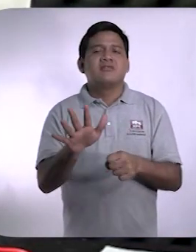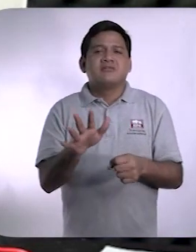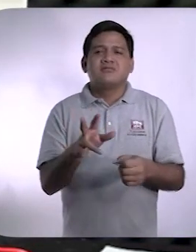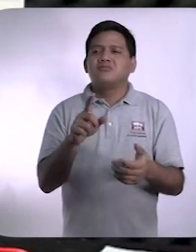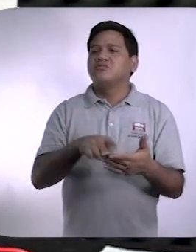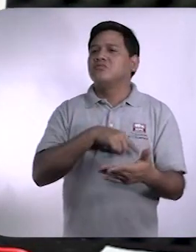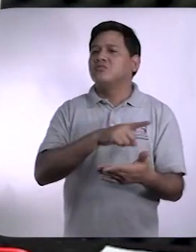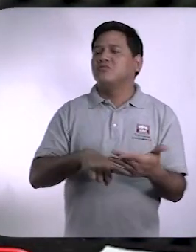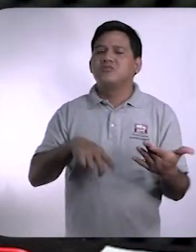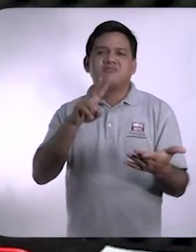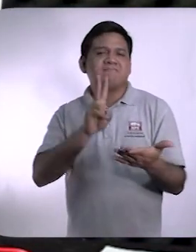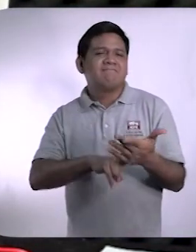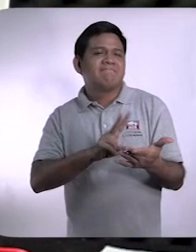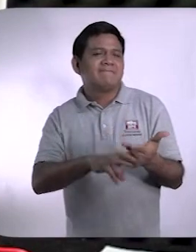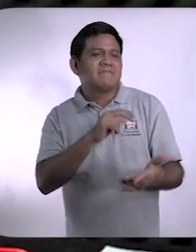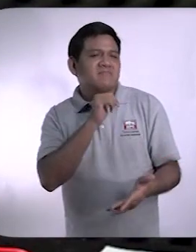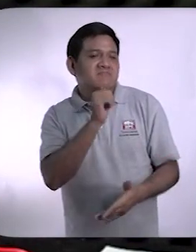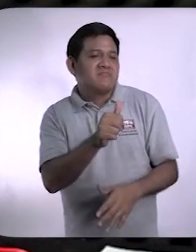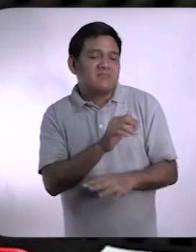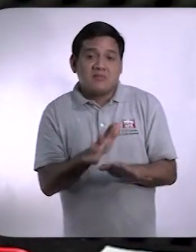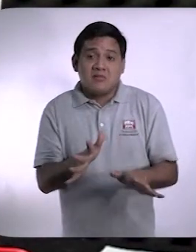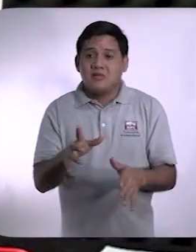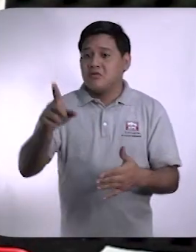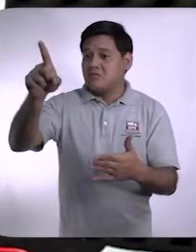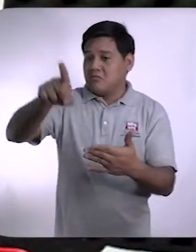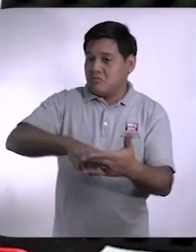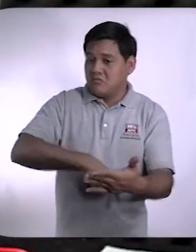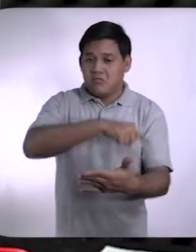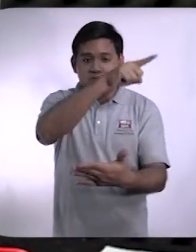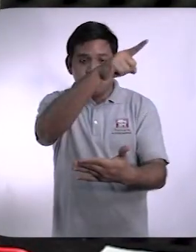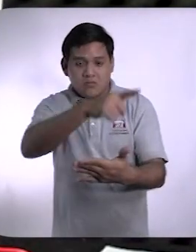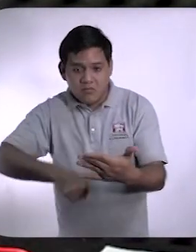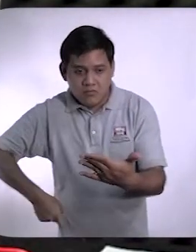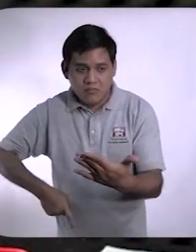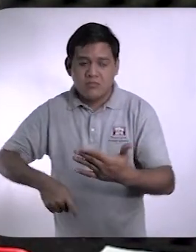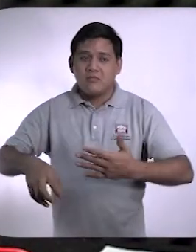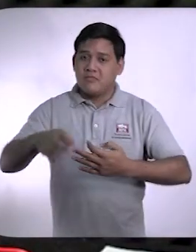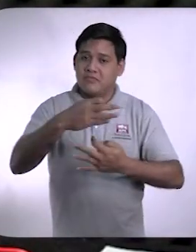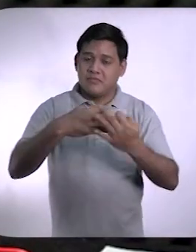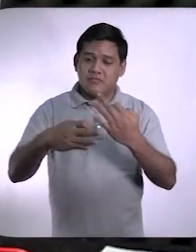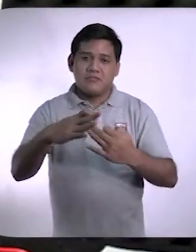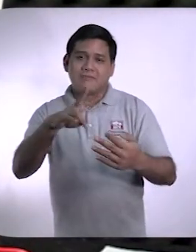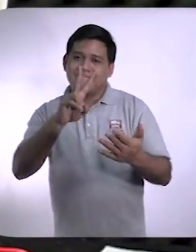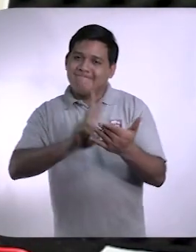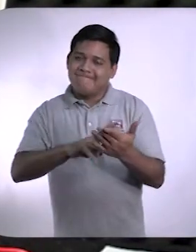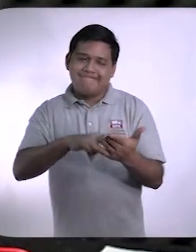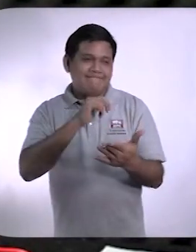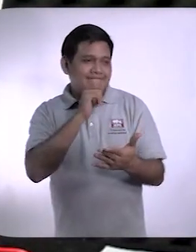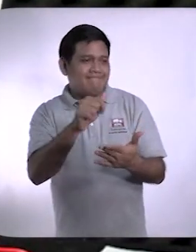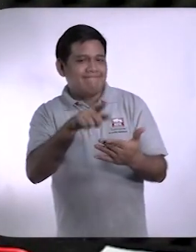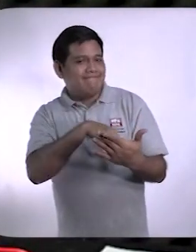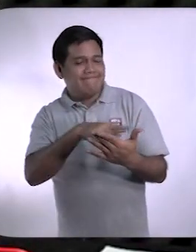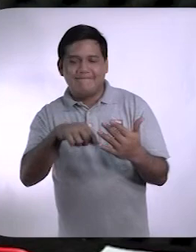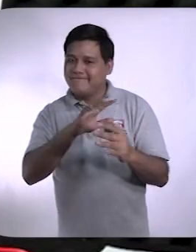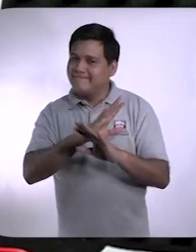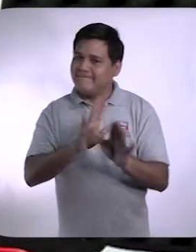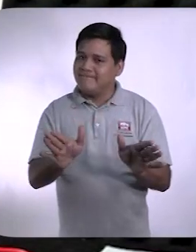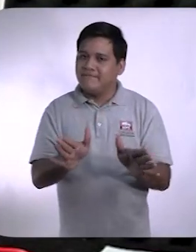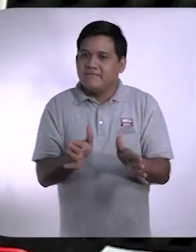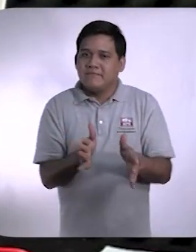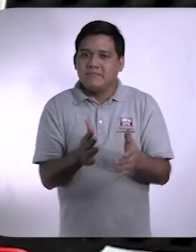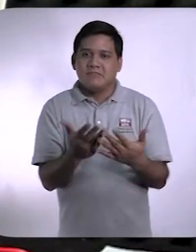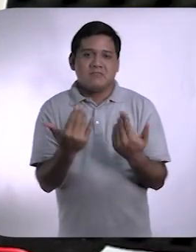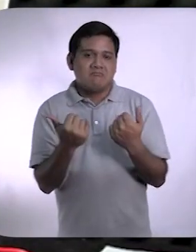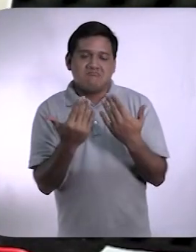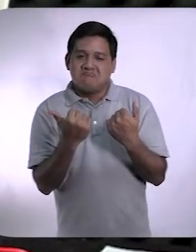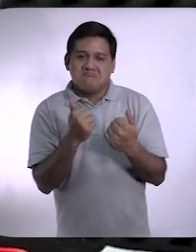nulos? Cuando se hace una cruz en toda la boleta, ese voto es nulo. O cuando no tiene ninguna marca